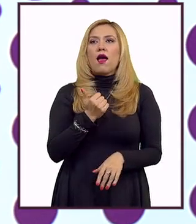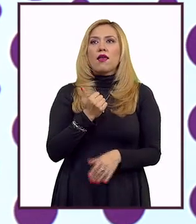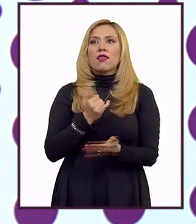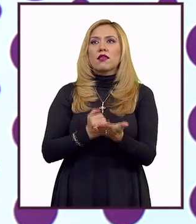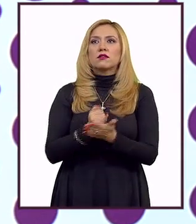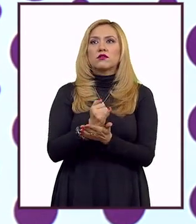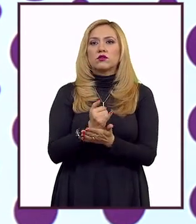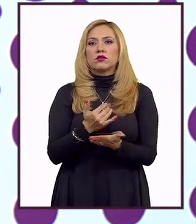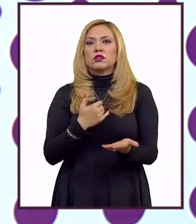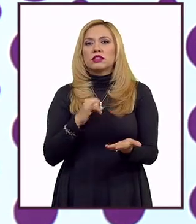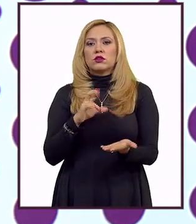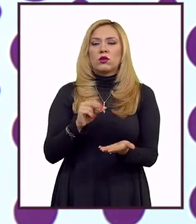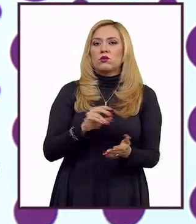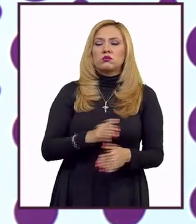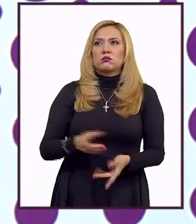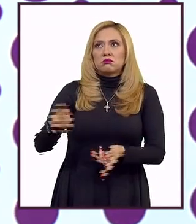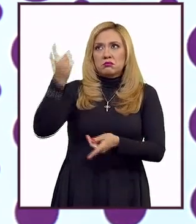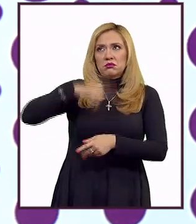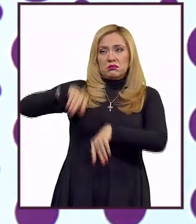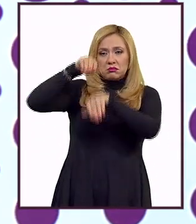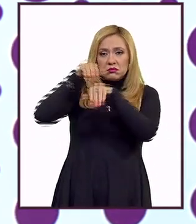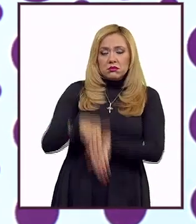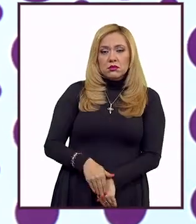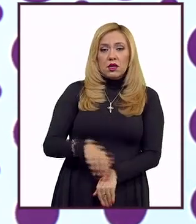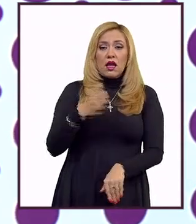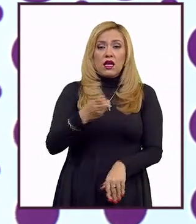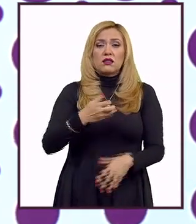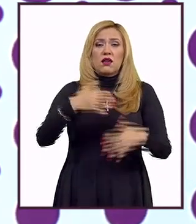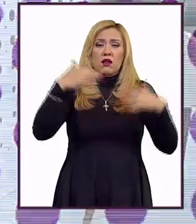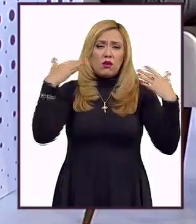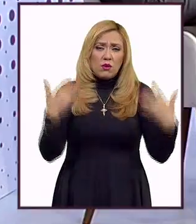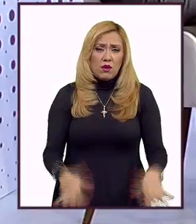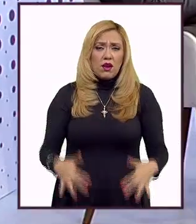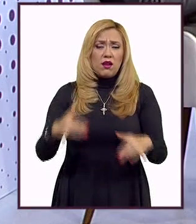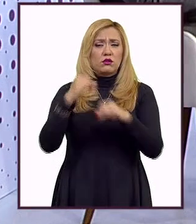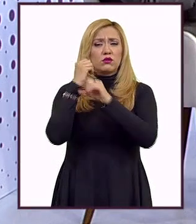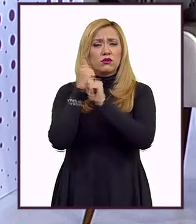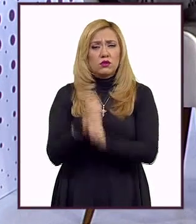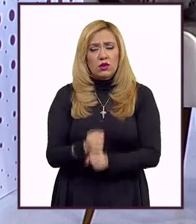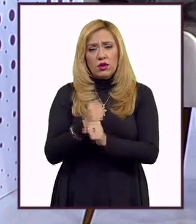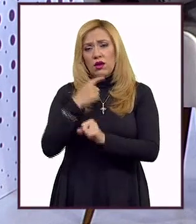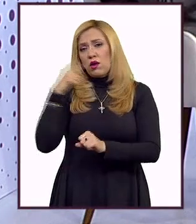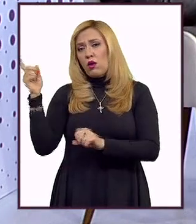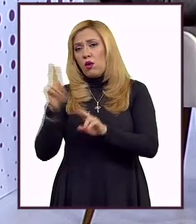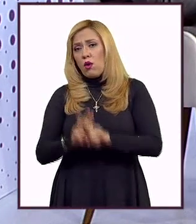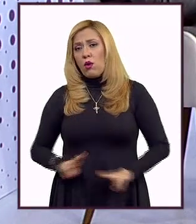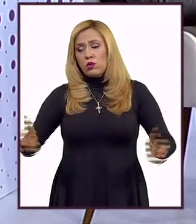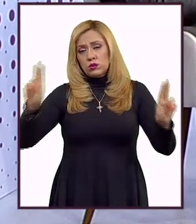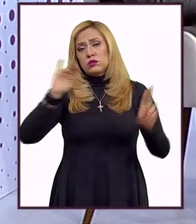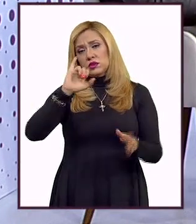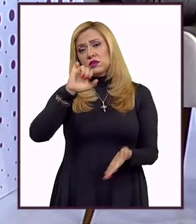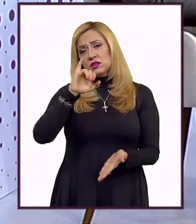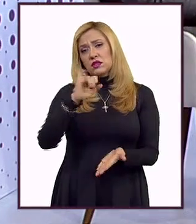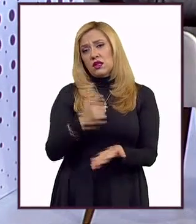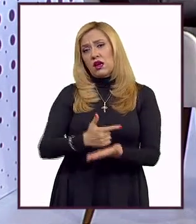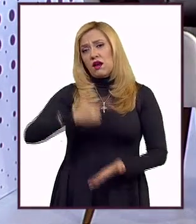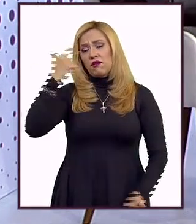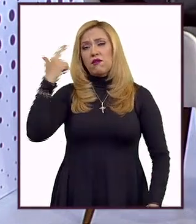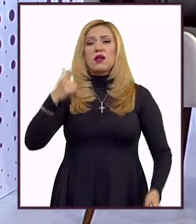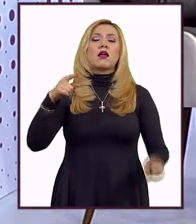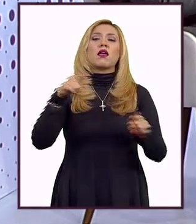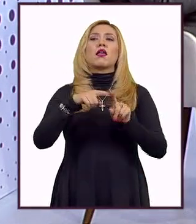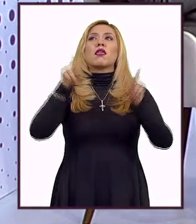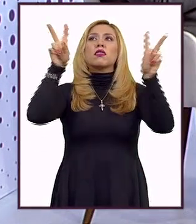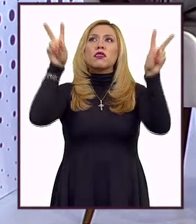la Convención de Naciones Unidas que ese dolor y esa entidad del sufrimiento debe ser grave. Y entonces ahí hay un tema